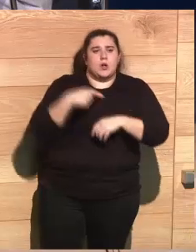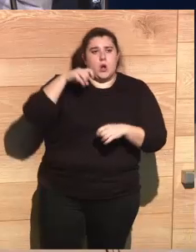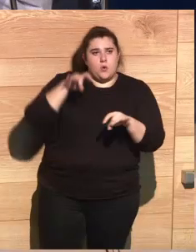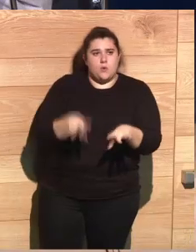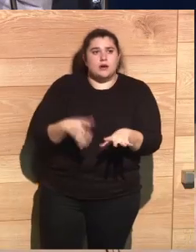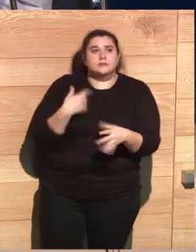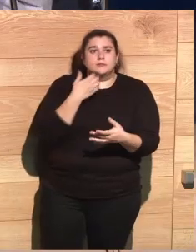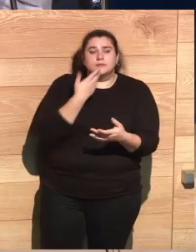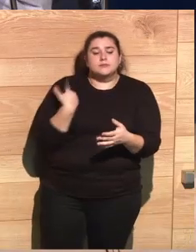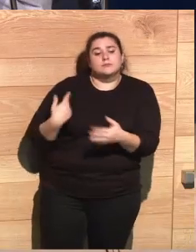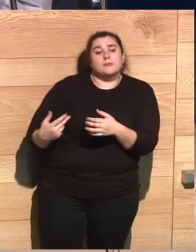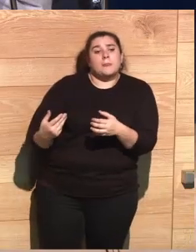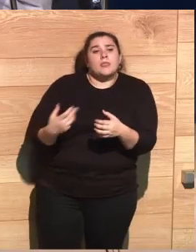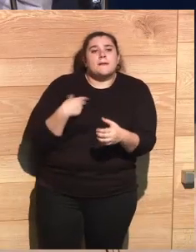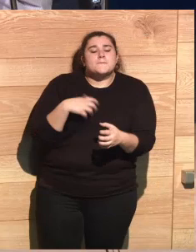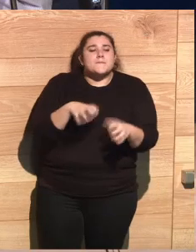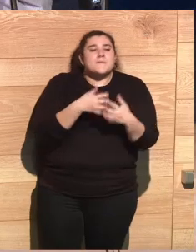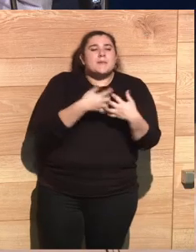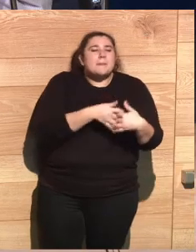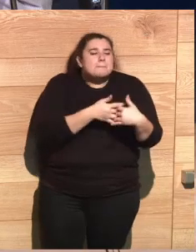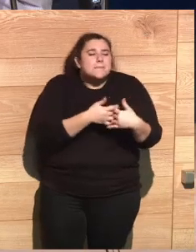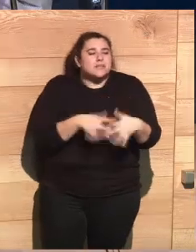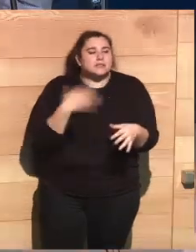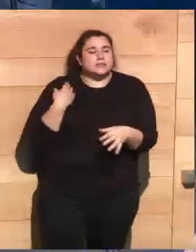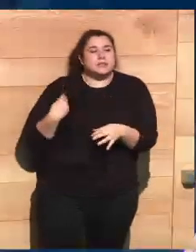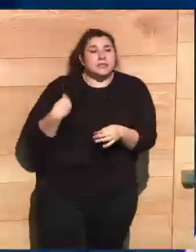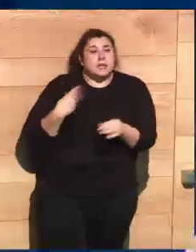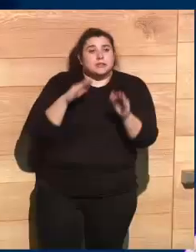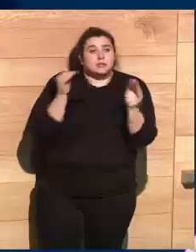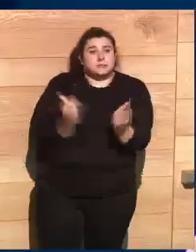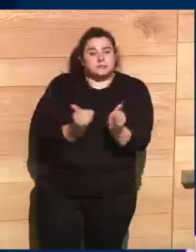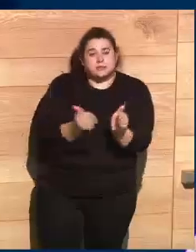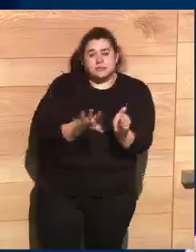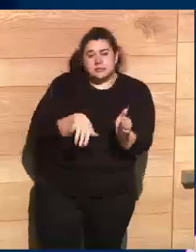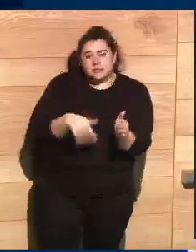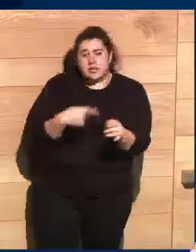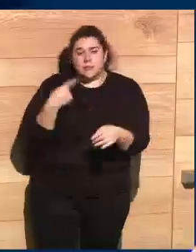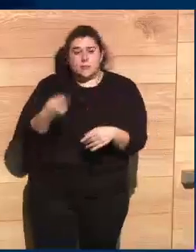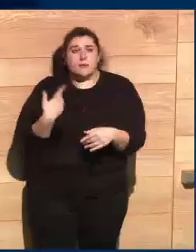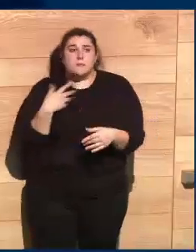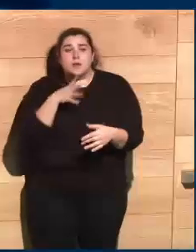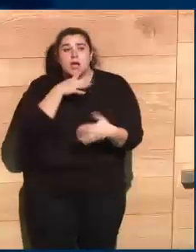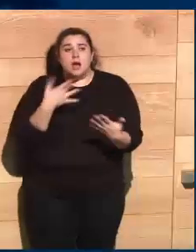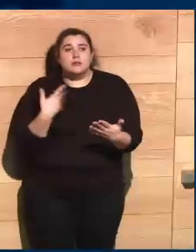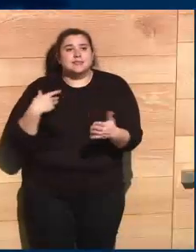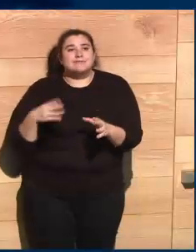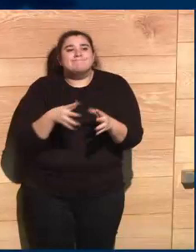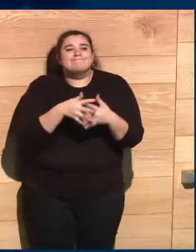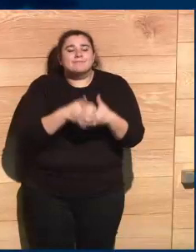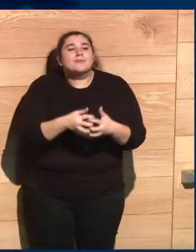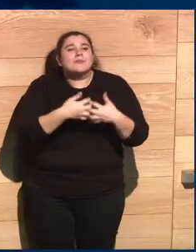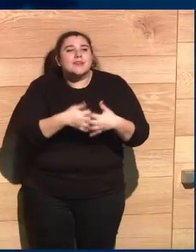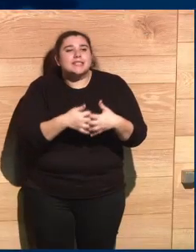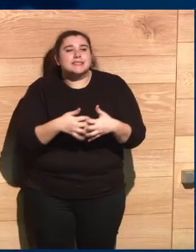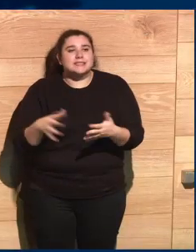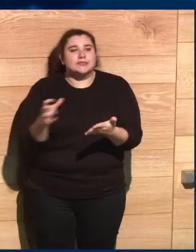pequeño papel en la manera en la que organizamos nuestra sociedad, nuestra cultura, a máquinas que realmente están en todas partes y pueden hacer de todo. Así